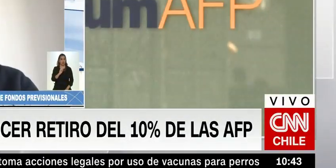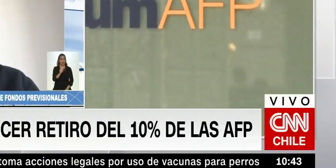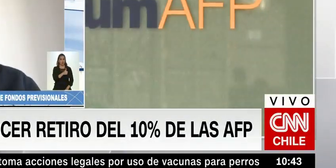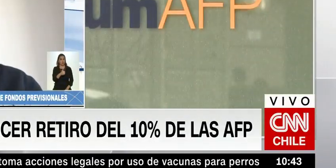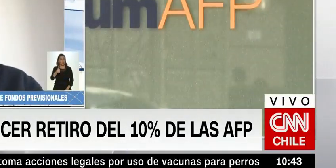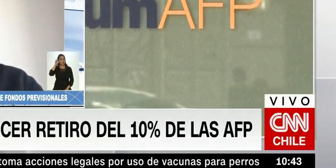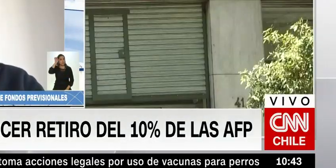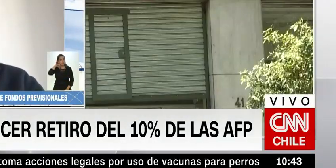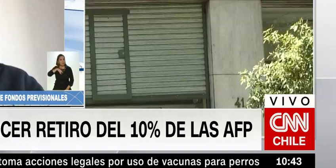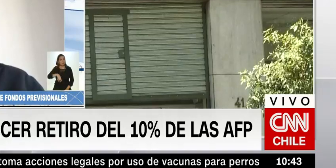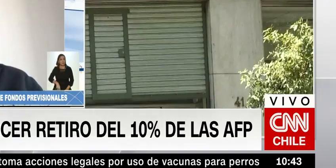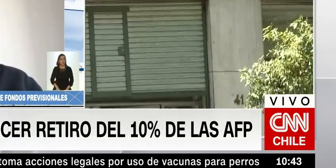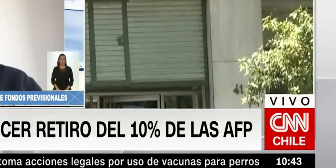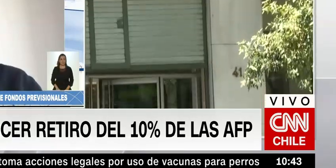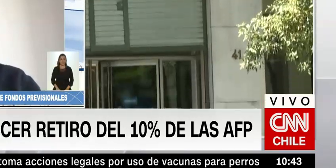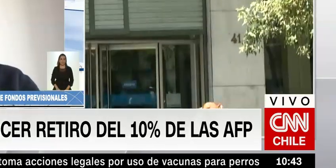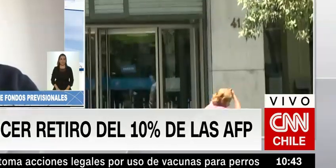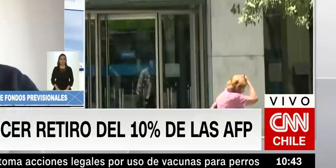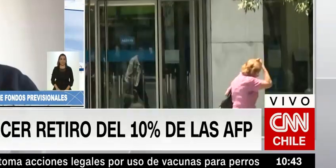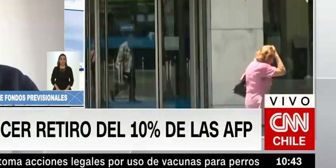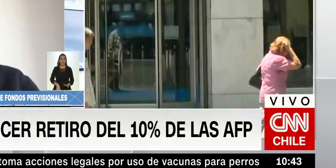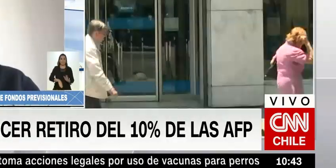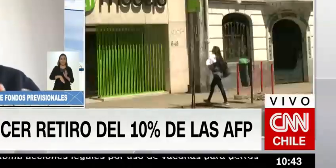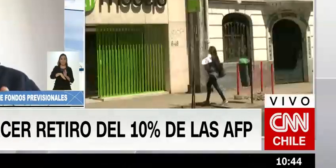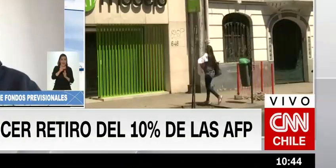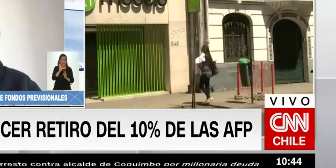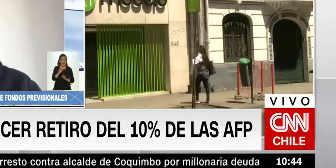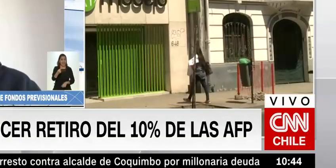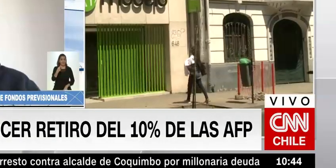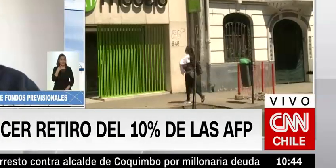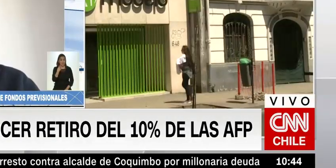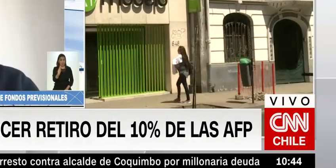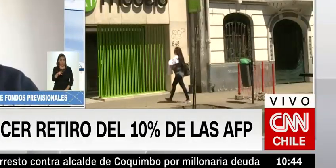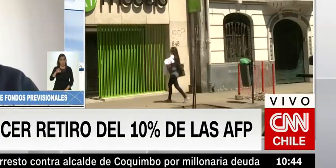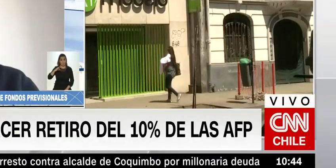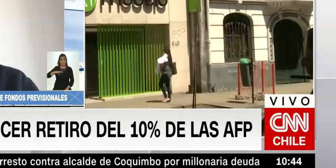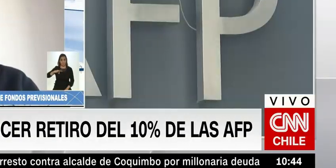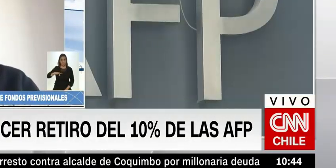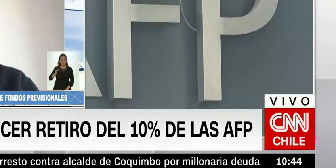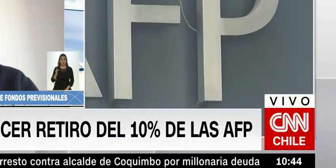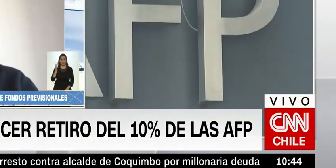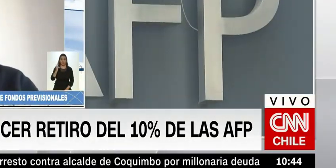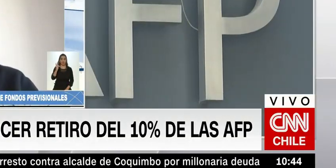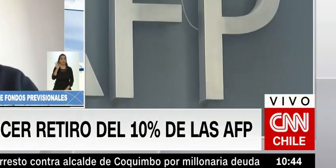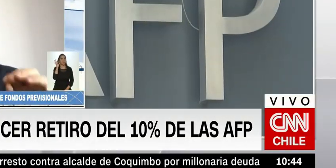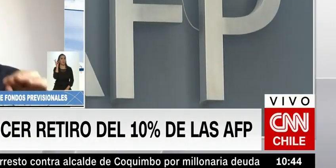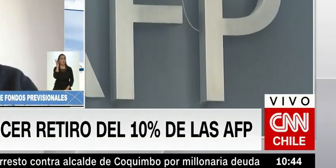Guillieres respecto también a analizar esta posibilidad de inhabilitar al presidente de la República, Sebastián Piñera.